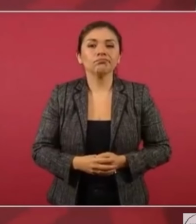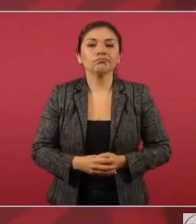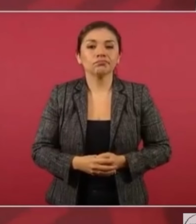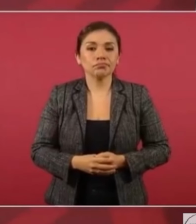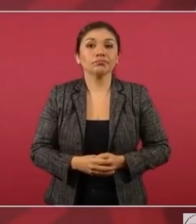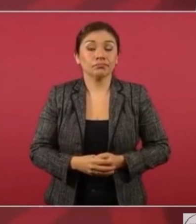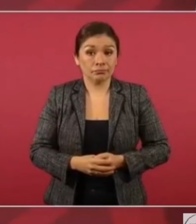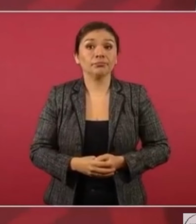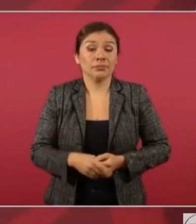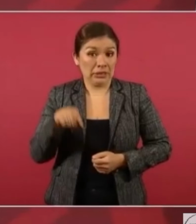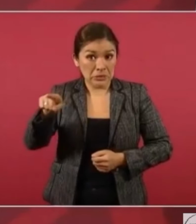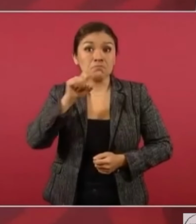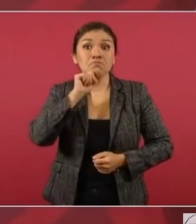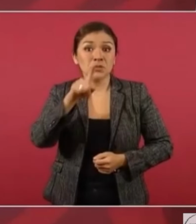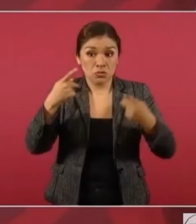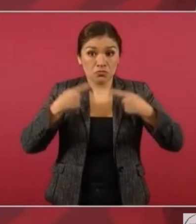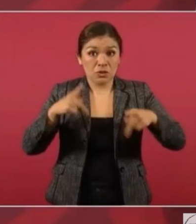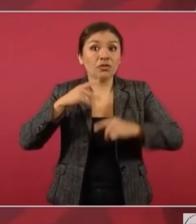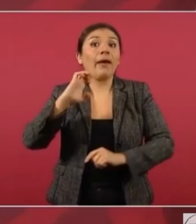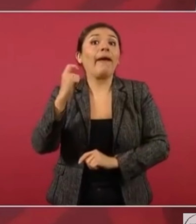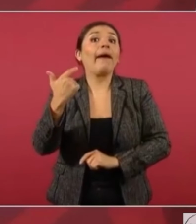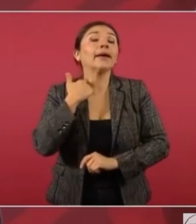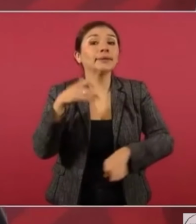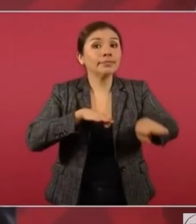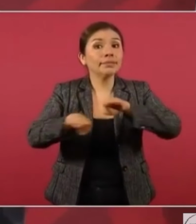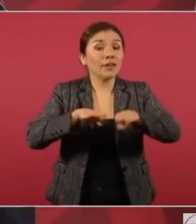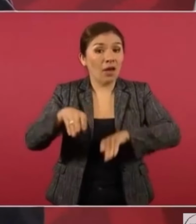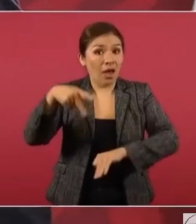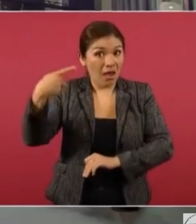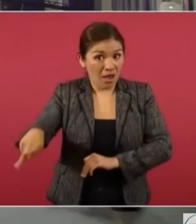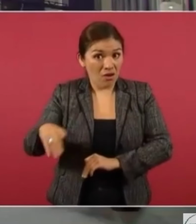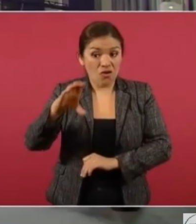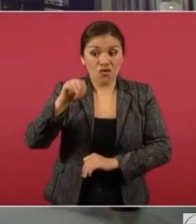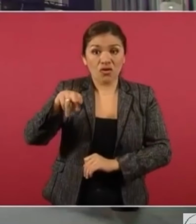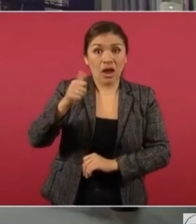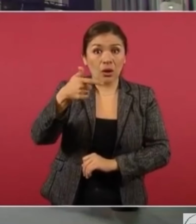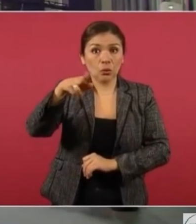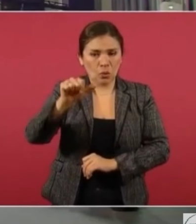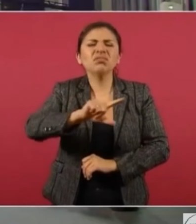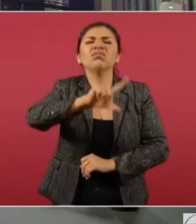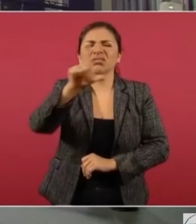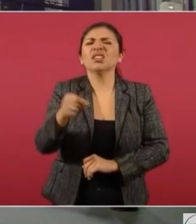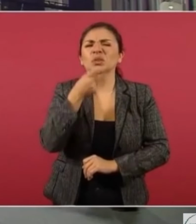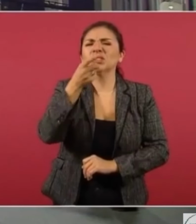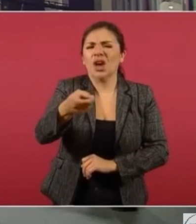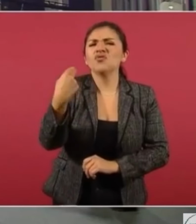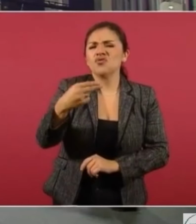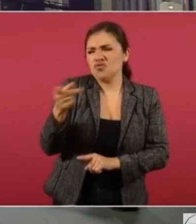Ex funcionario. ¿Quién fue? Por ahí les van a dar el nombre.